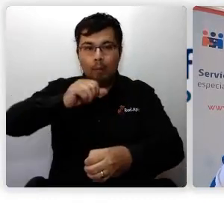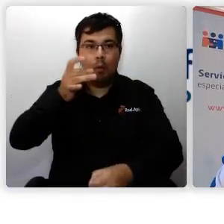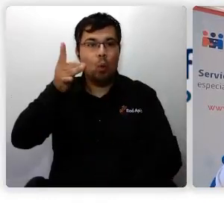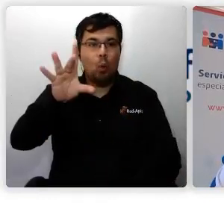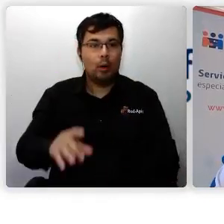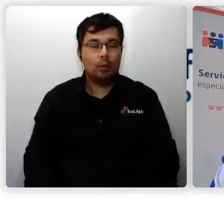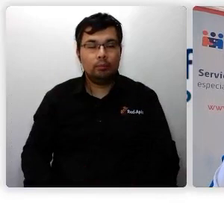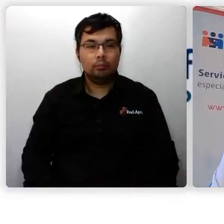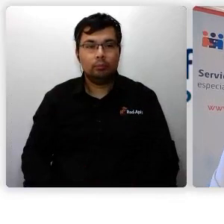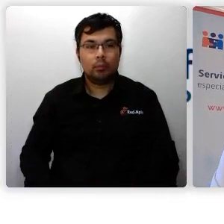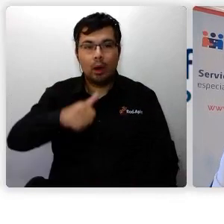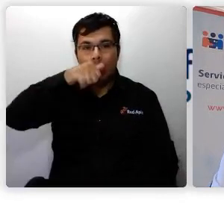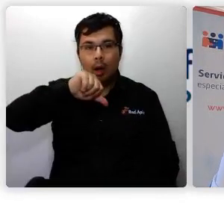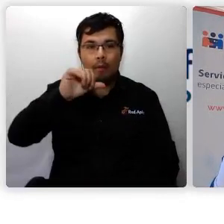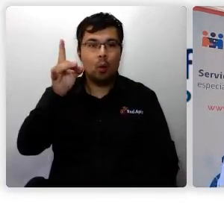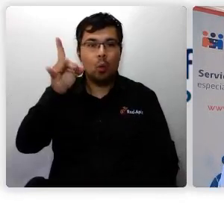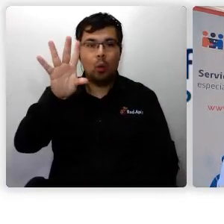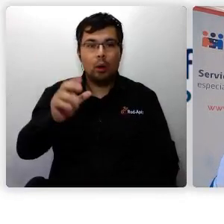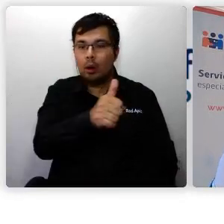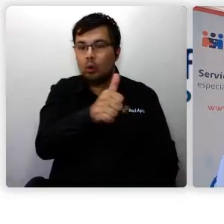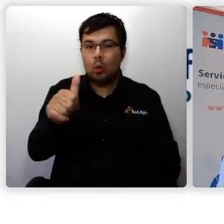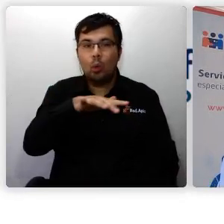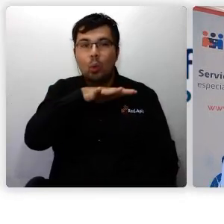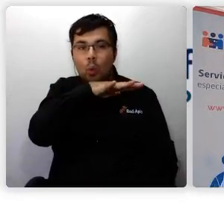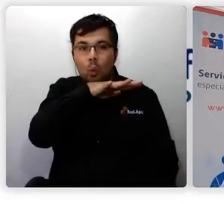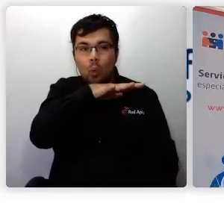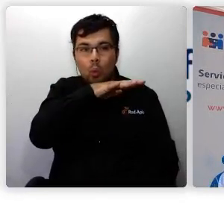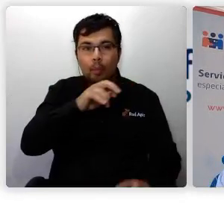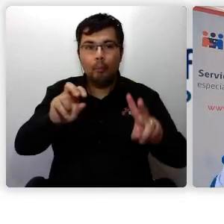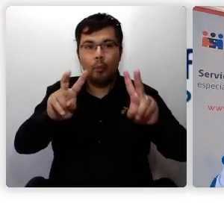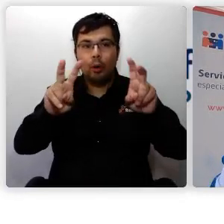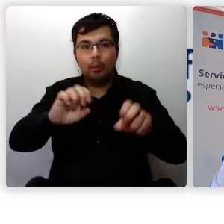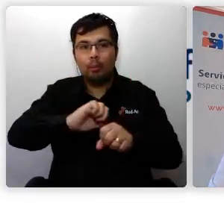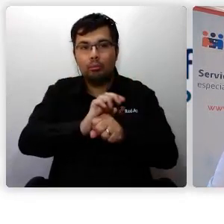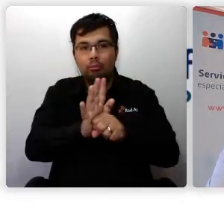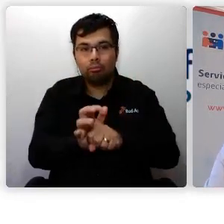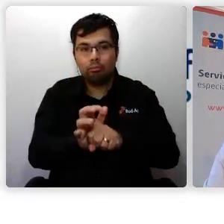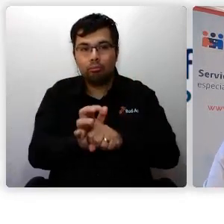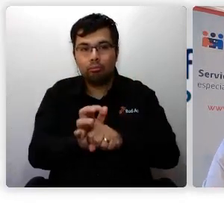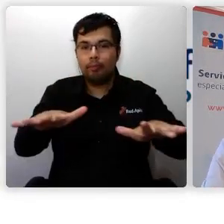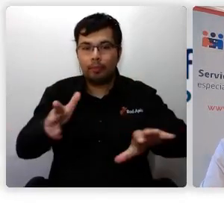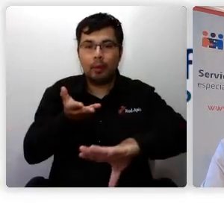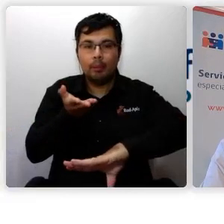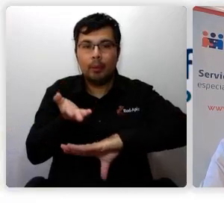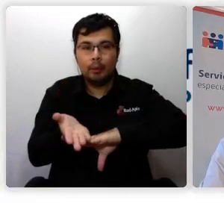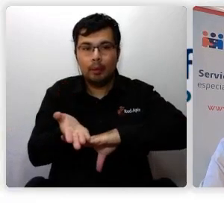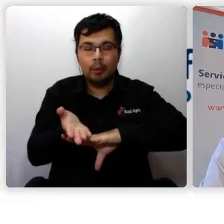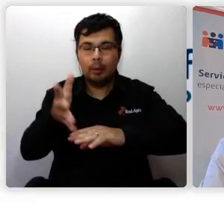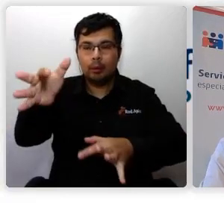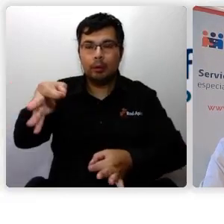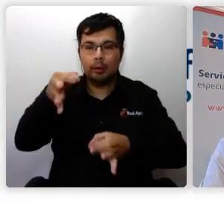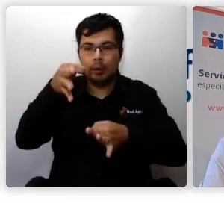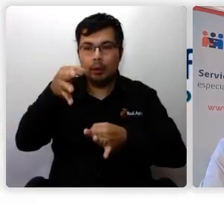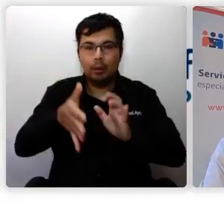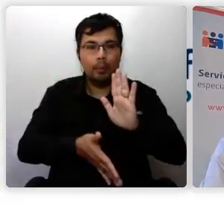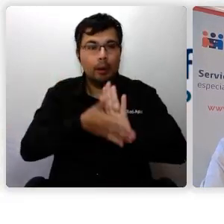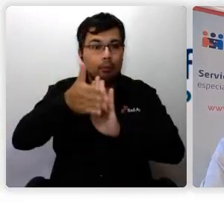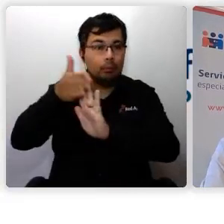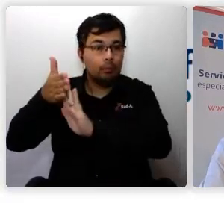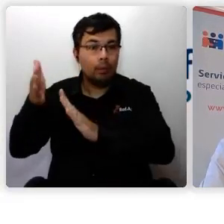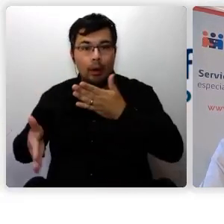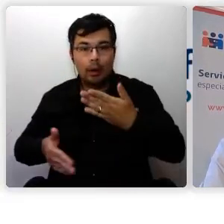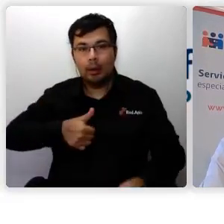única es la que usamos todos por el tema de la pandemia, para pedir los certificados, para poder salir, para todo. Así que esa es un poco la clave más